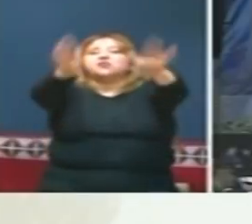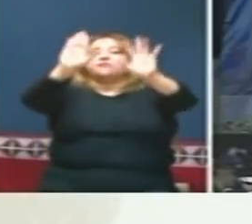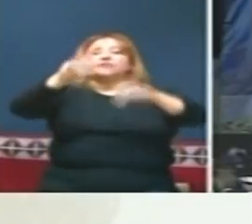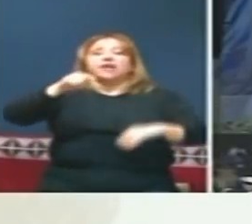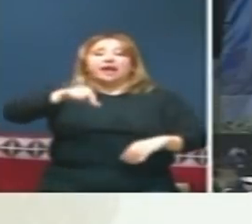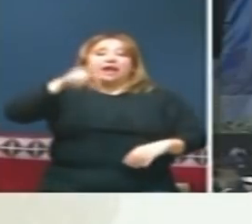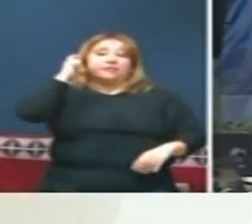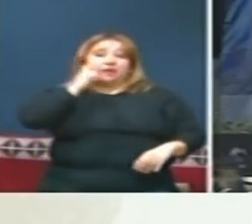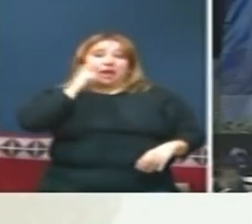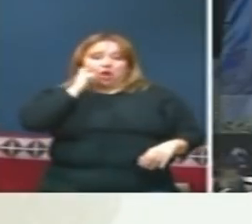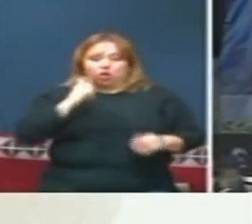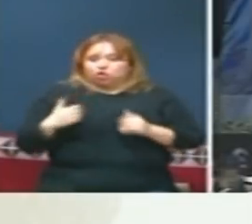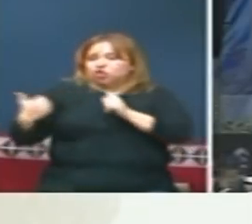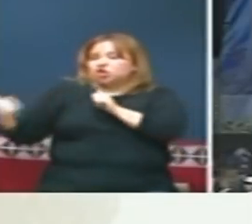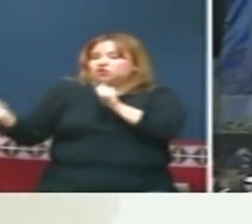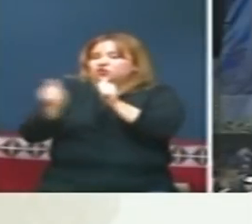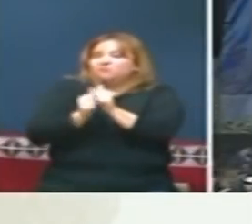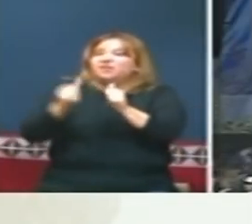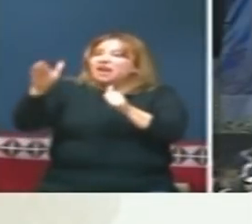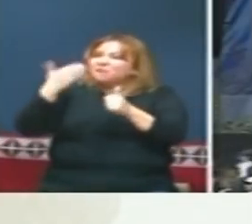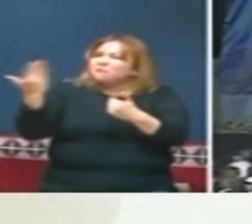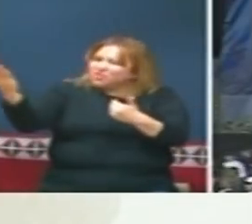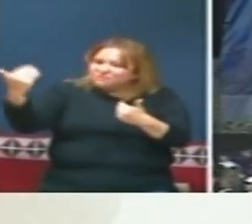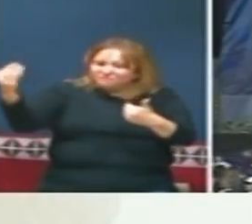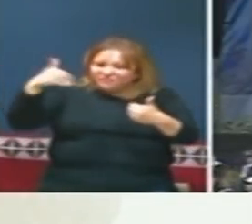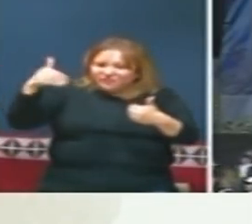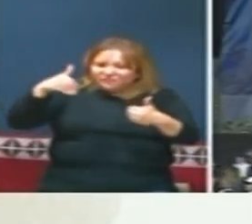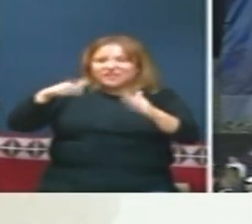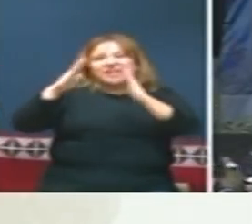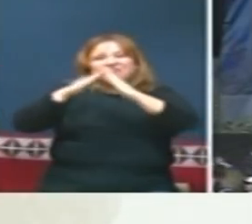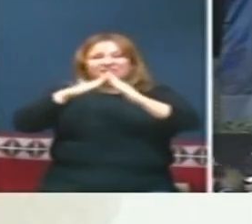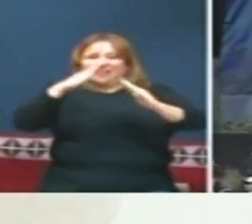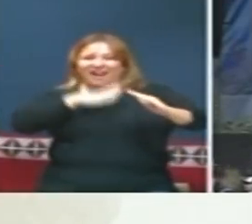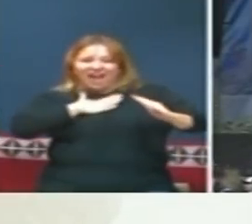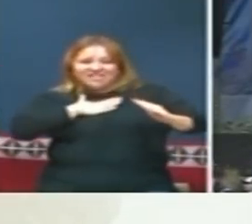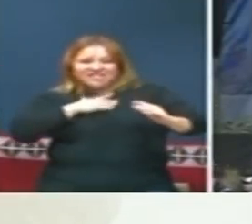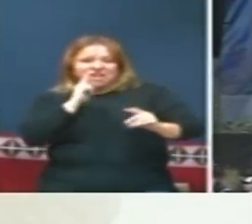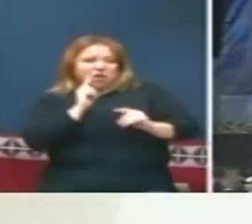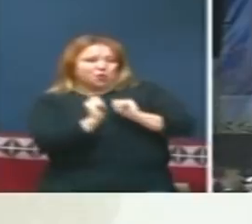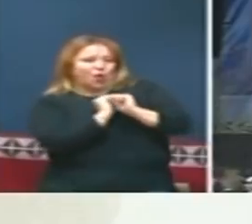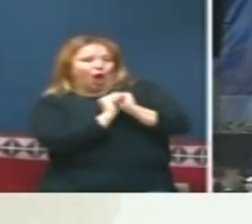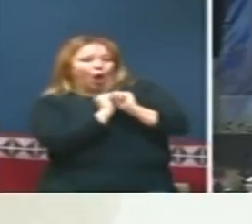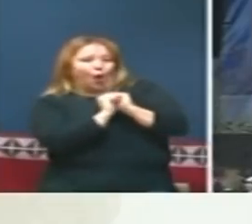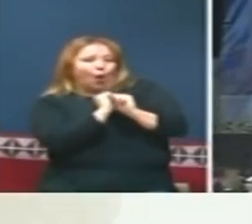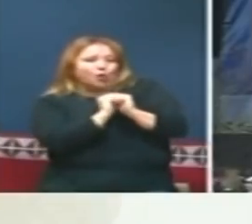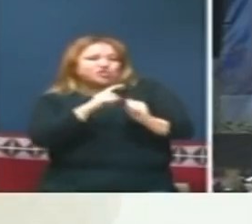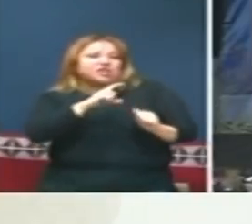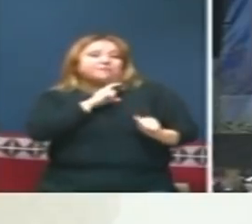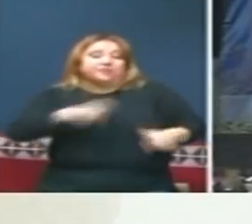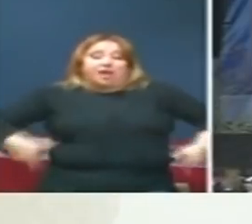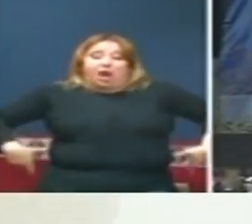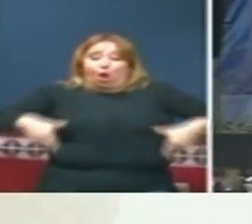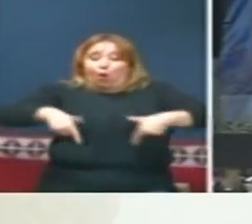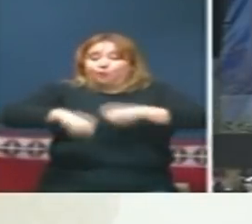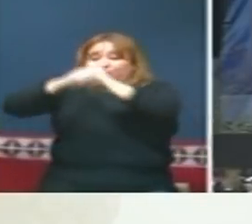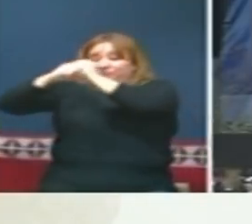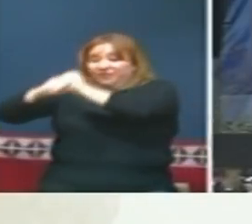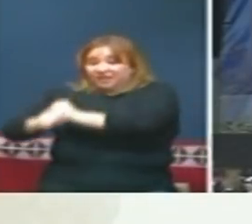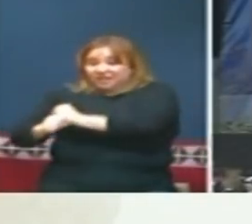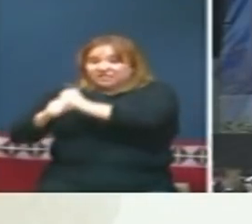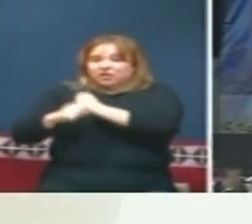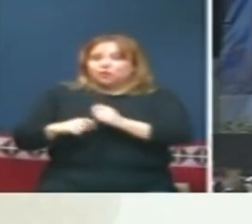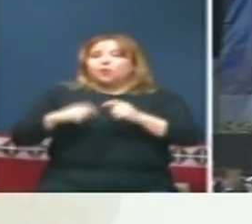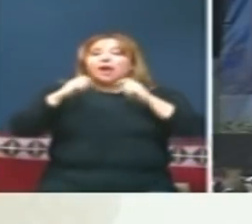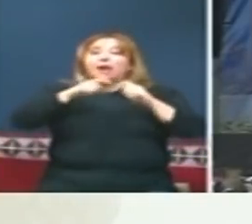bueno, pongo mi casa, pongo mi domicilio. Sabemos y conocemos por ahí la historia también de algunos obispos y sacerdotes que estaban parando en